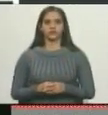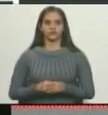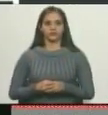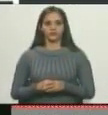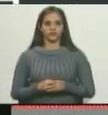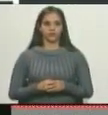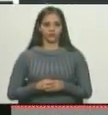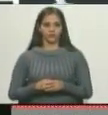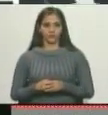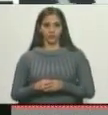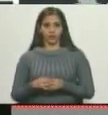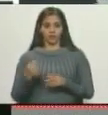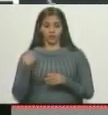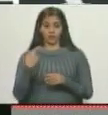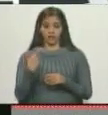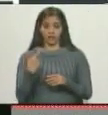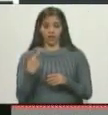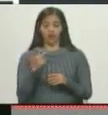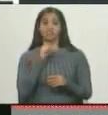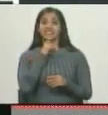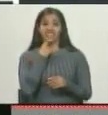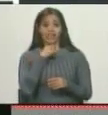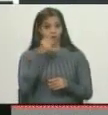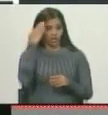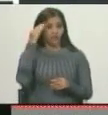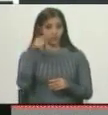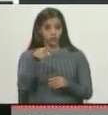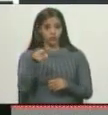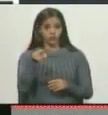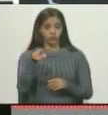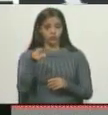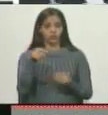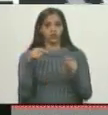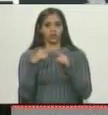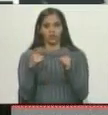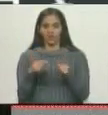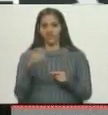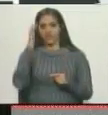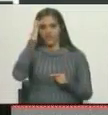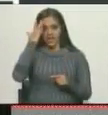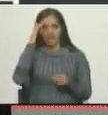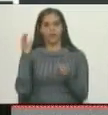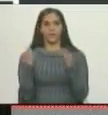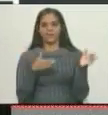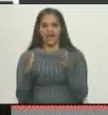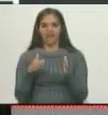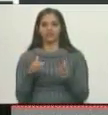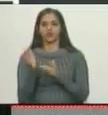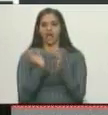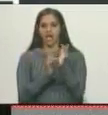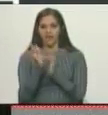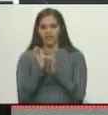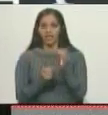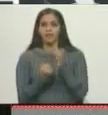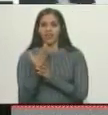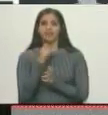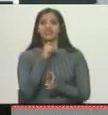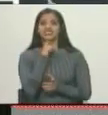Que primero se dieron secretos, lo sabes tú. Febrero, marzo, abril, mayo, fueron secretos.